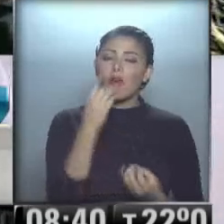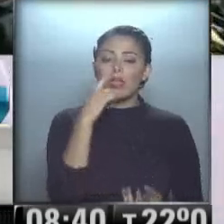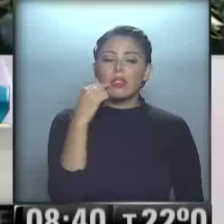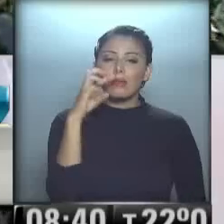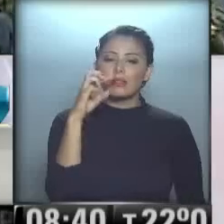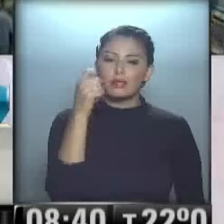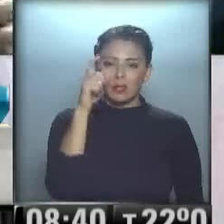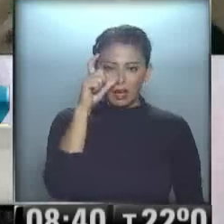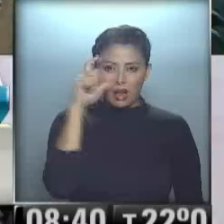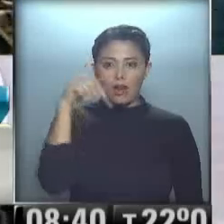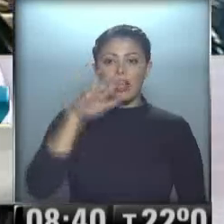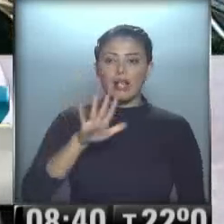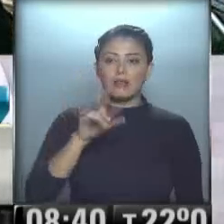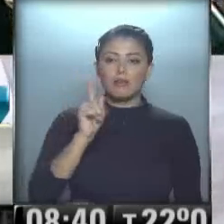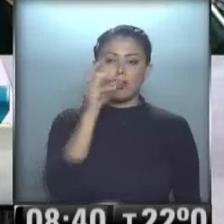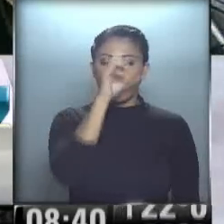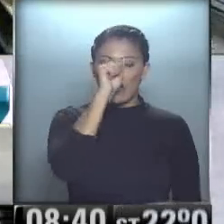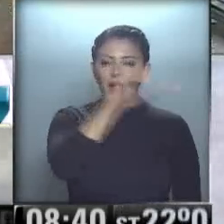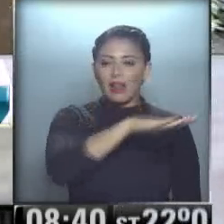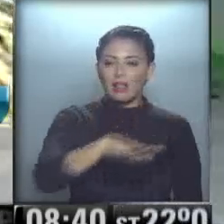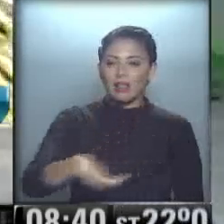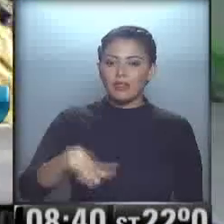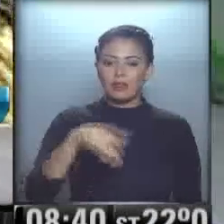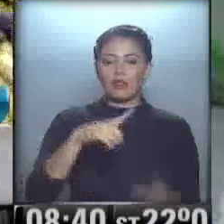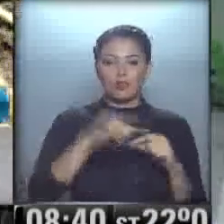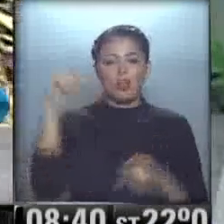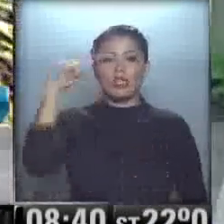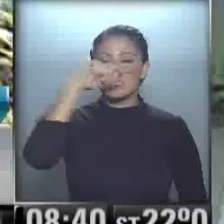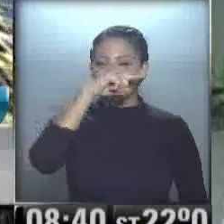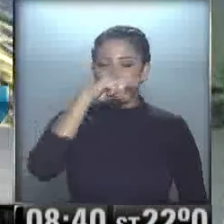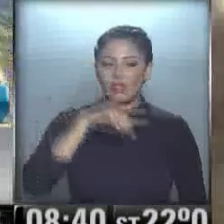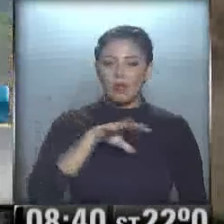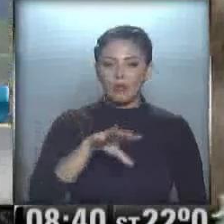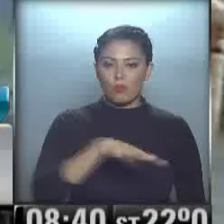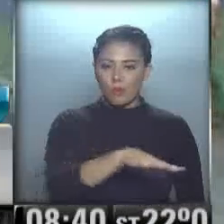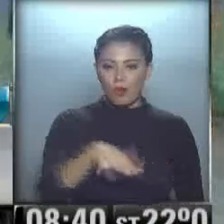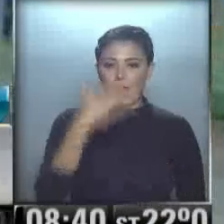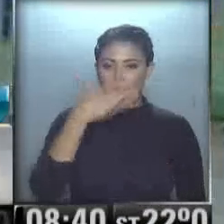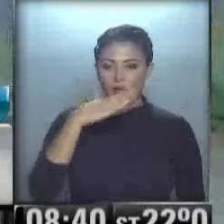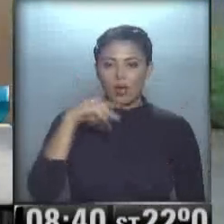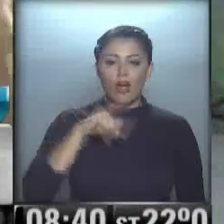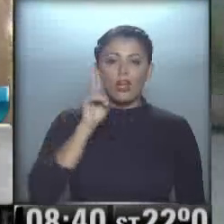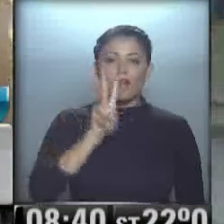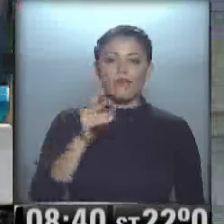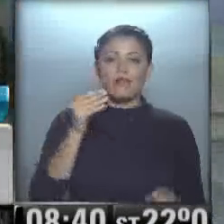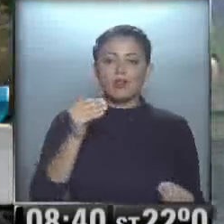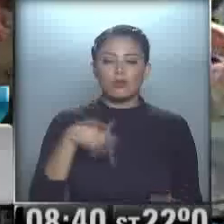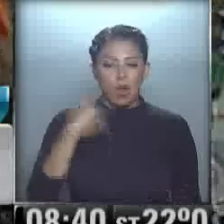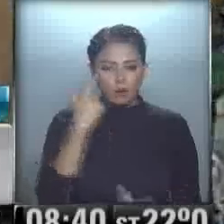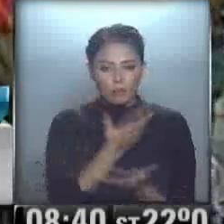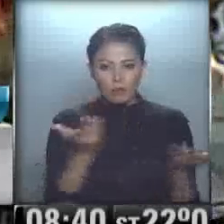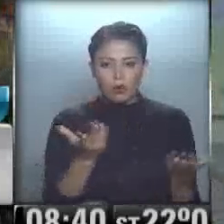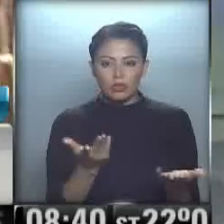día Alejandro es lo que está ocurriendo en este jardín de infantes número s del barrio Porteño de la boca vamos a ver cómo se está llevando a cabo les voy a